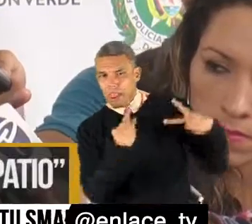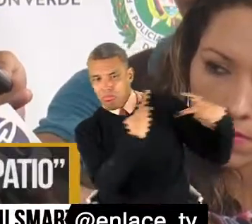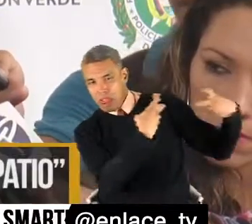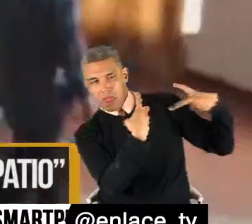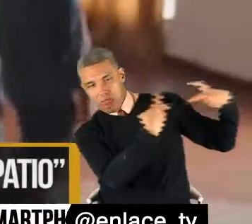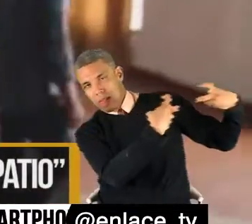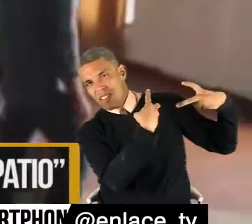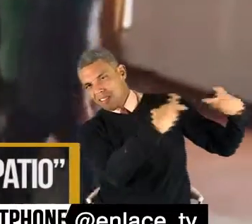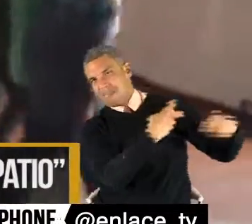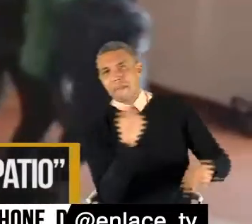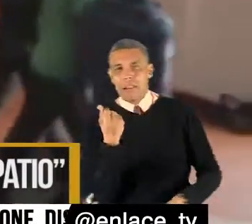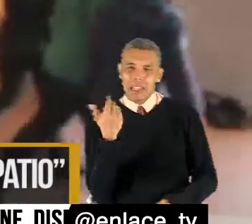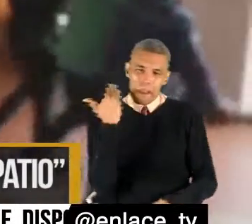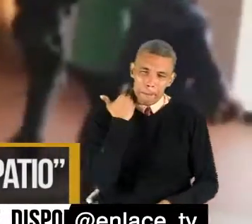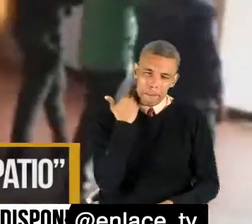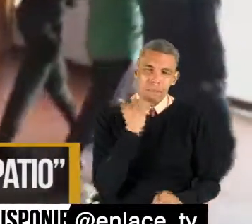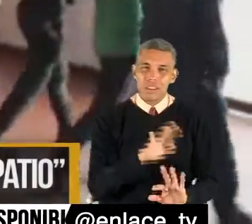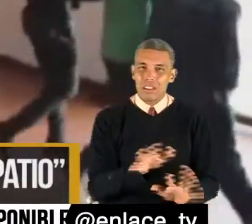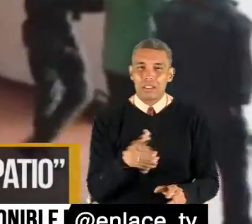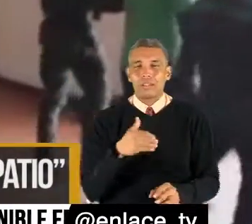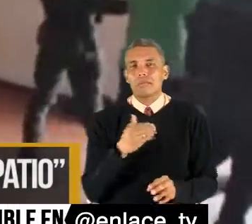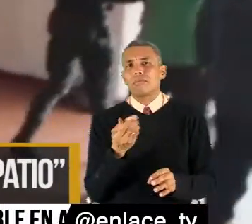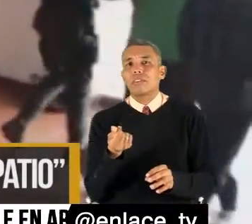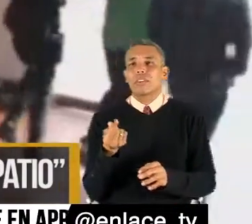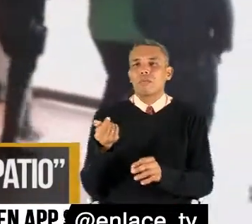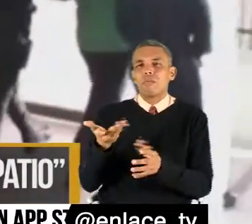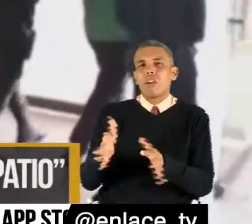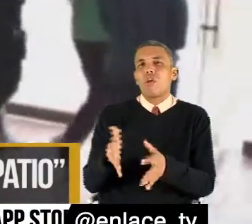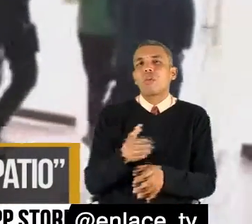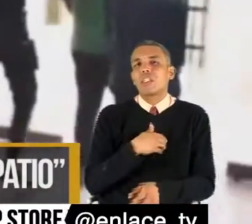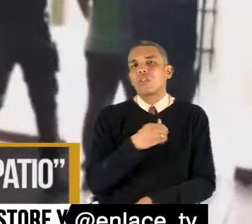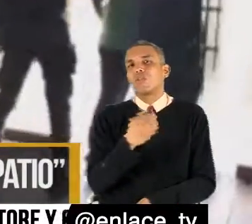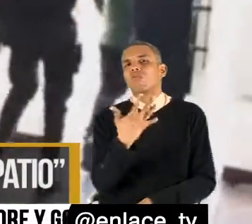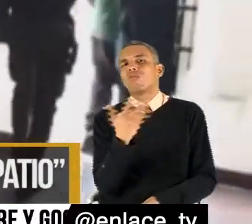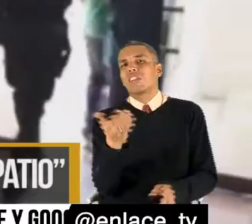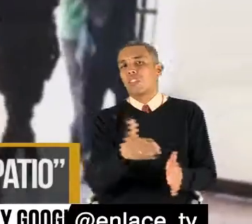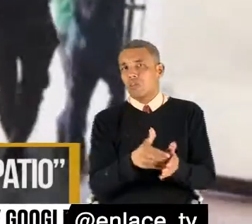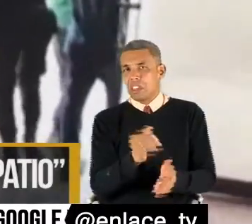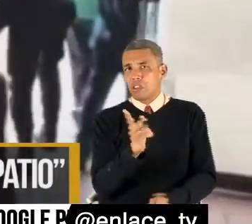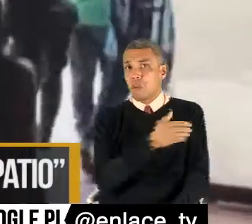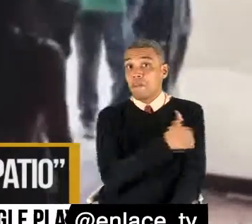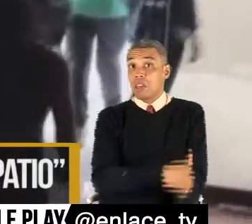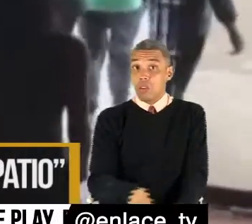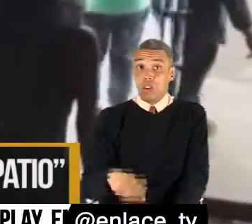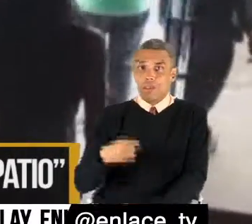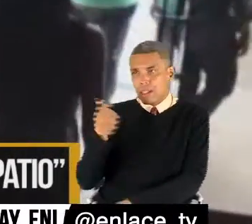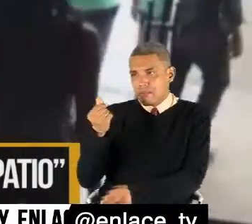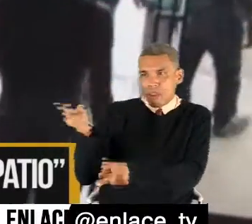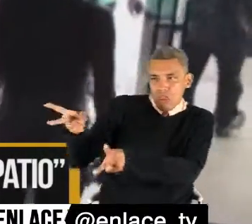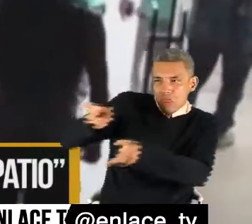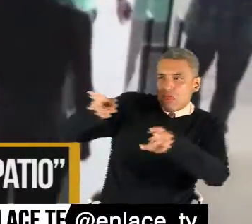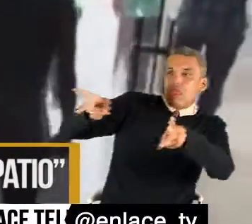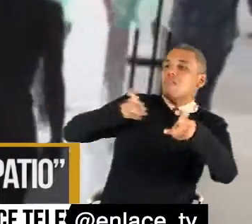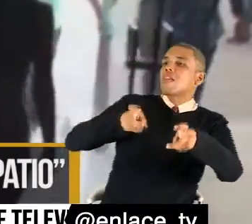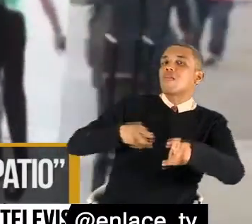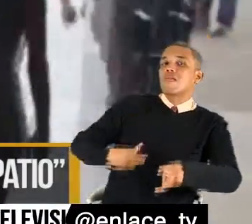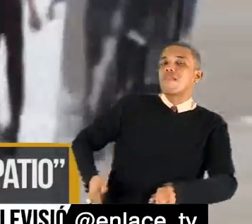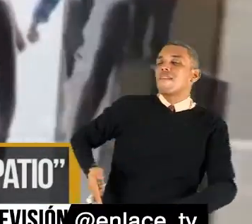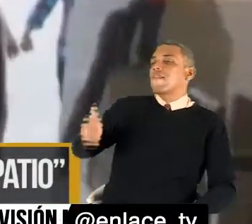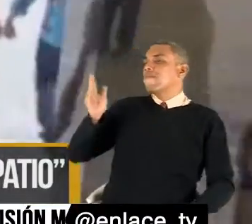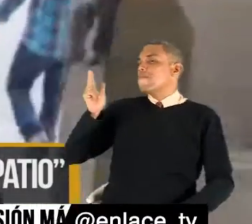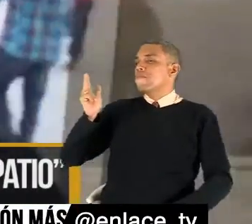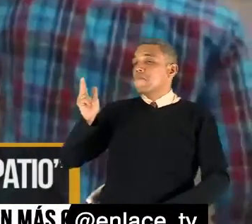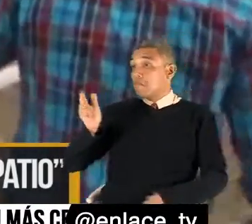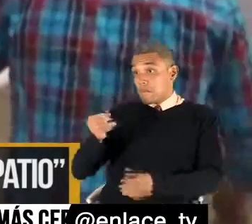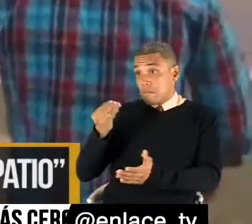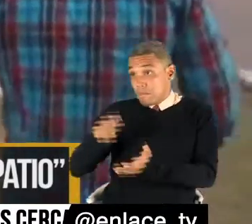esta extorsión. Las exigencias económicas oscilaban entre los 500 mil y 2 millones de pesos a cambio de no atentar contra la integridad física de